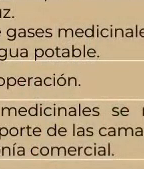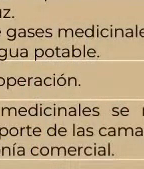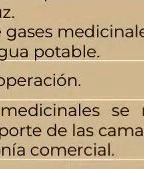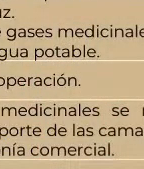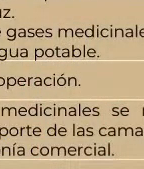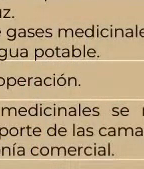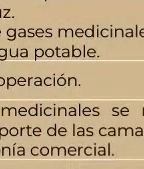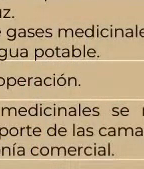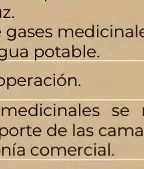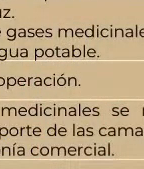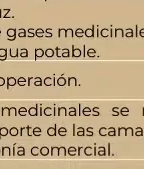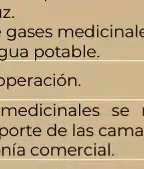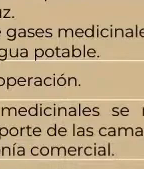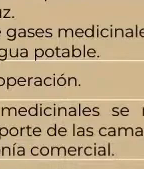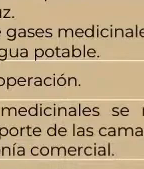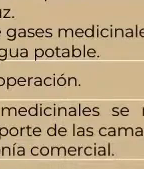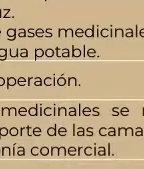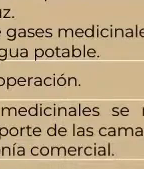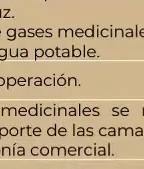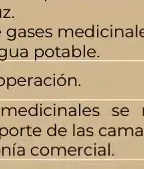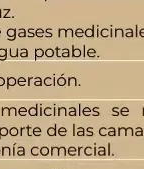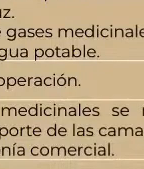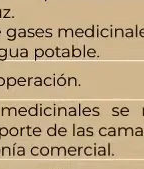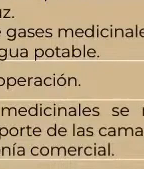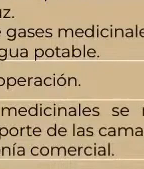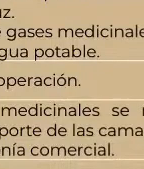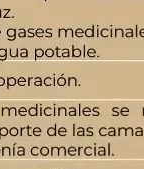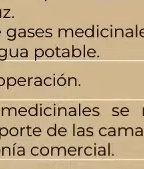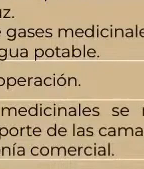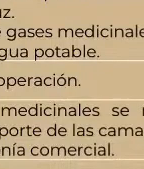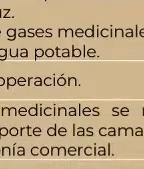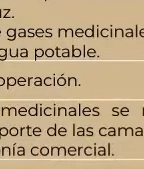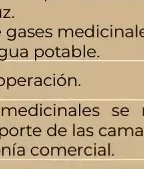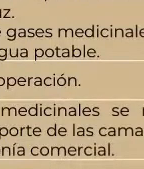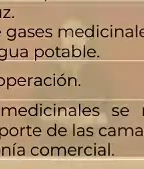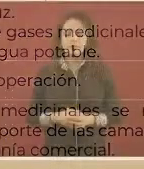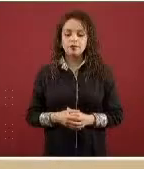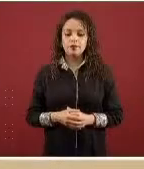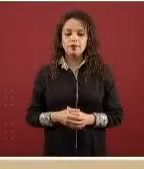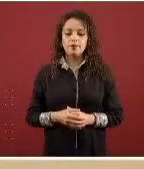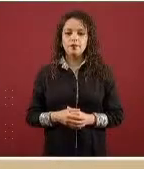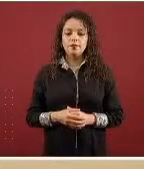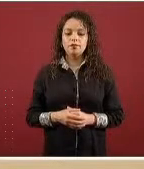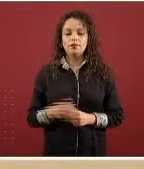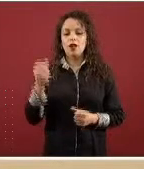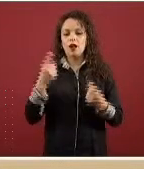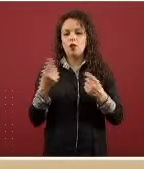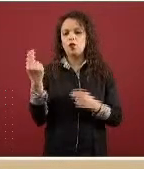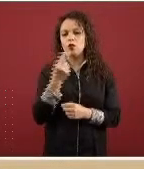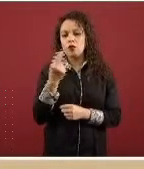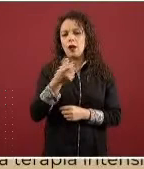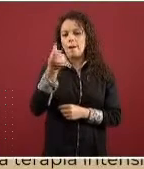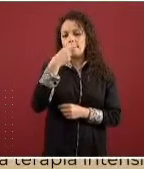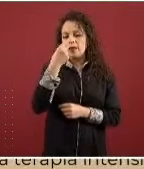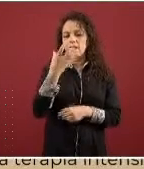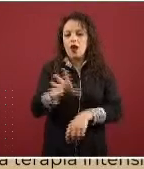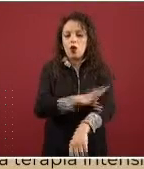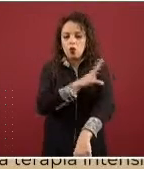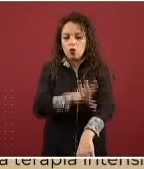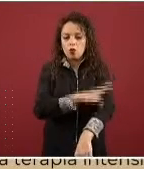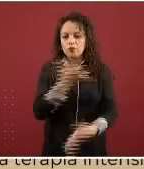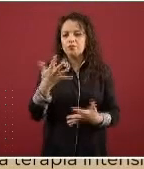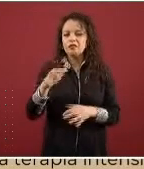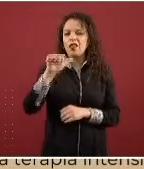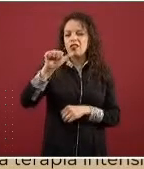cuestión de la luz, cosas que vamos a poder resolver en unos 10 días a más tardar para que queden todos